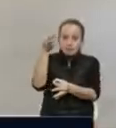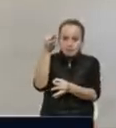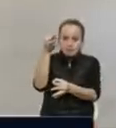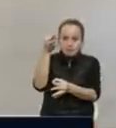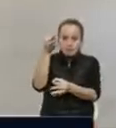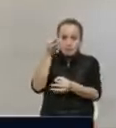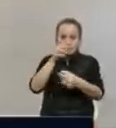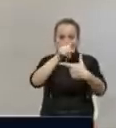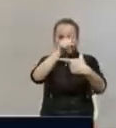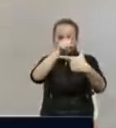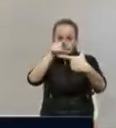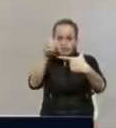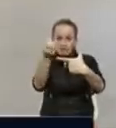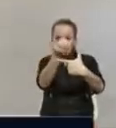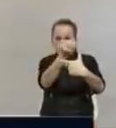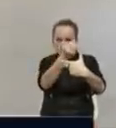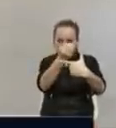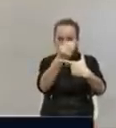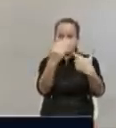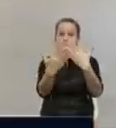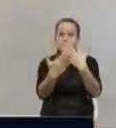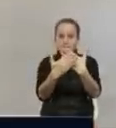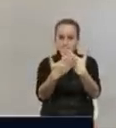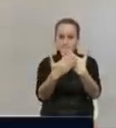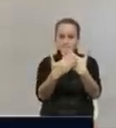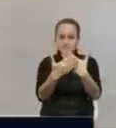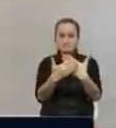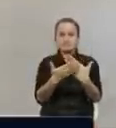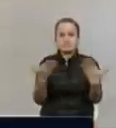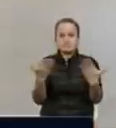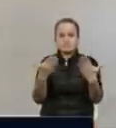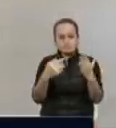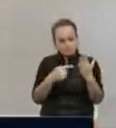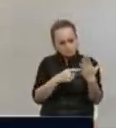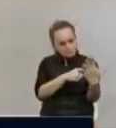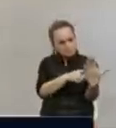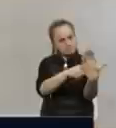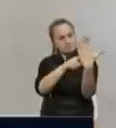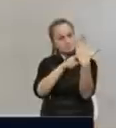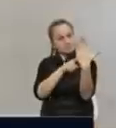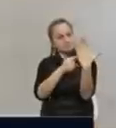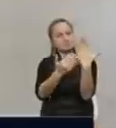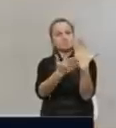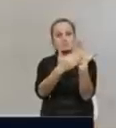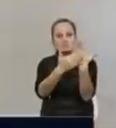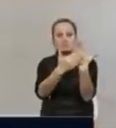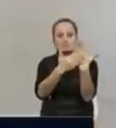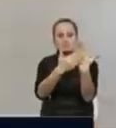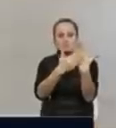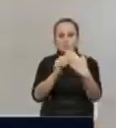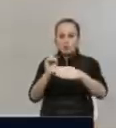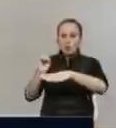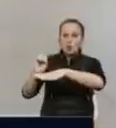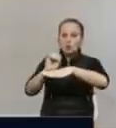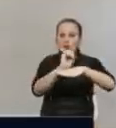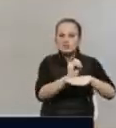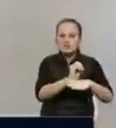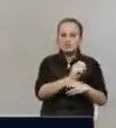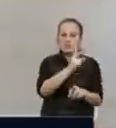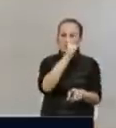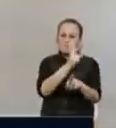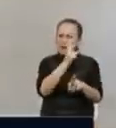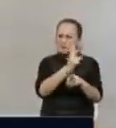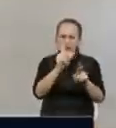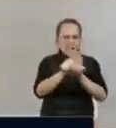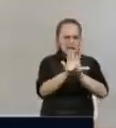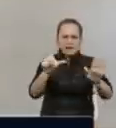los datos de que disponemos, muestran cómo todas las organizaciones armadas ilegales,